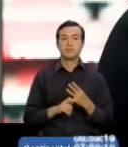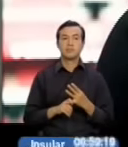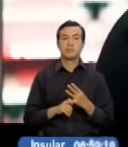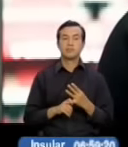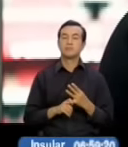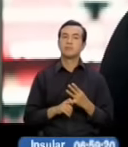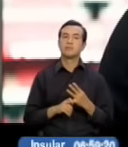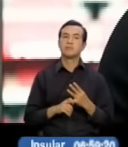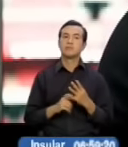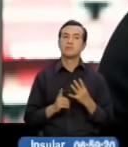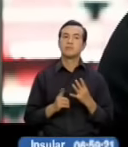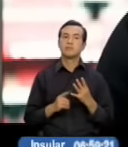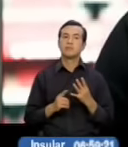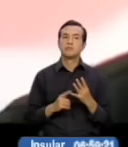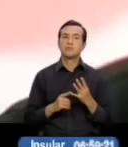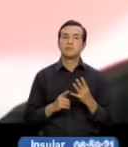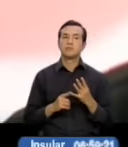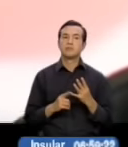and